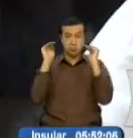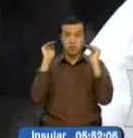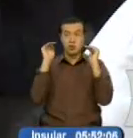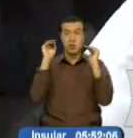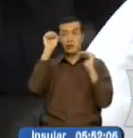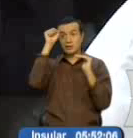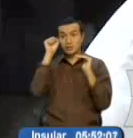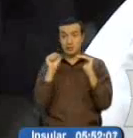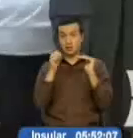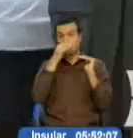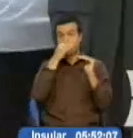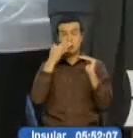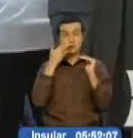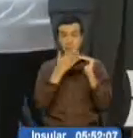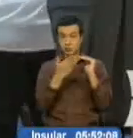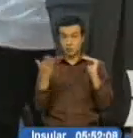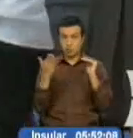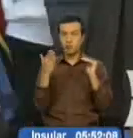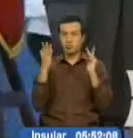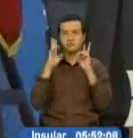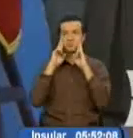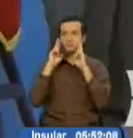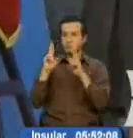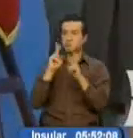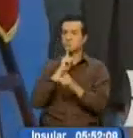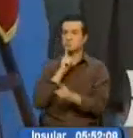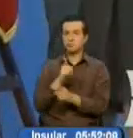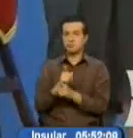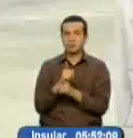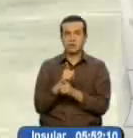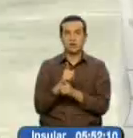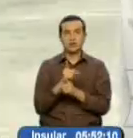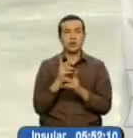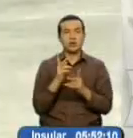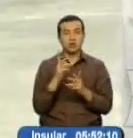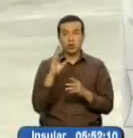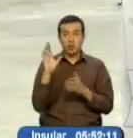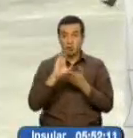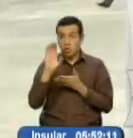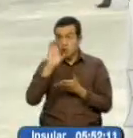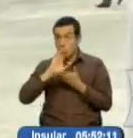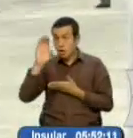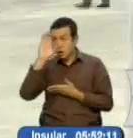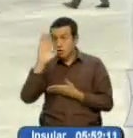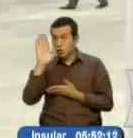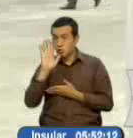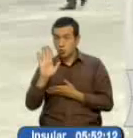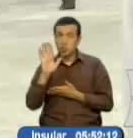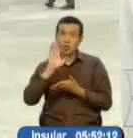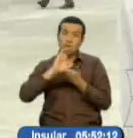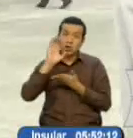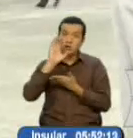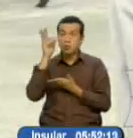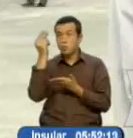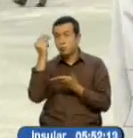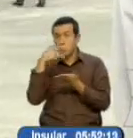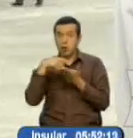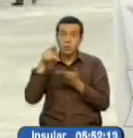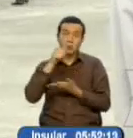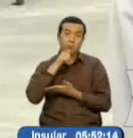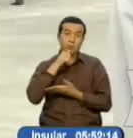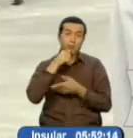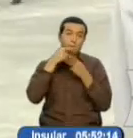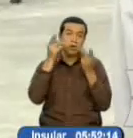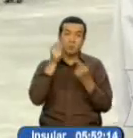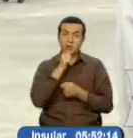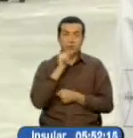régimen Sierra Amazonía que recibieron el reconocimiento. No siempre depende del colegio, dicen no es un colegio pagado, un fiscal, no.